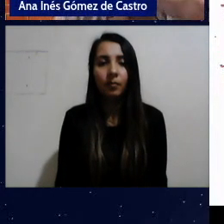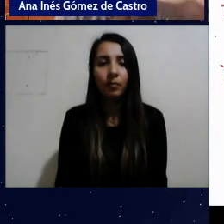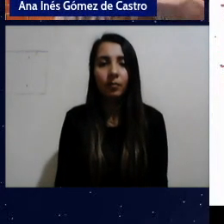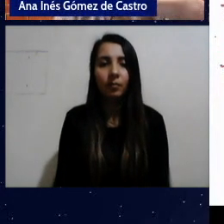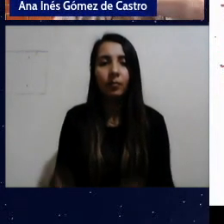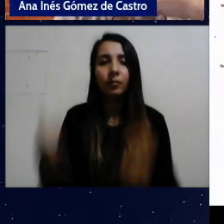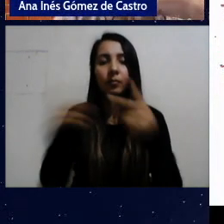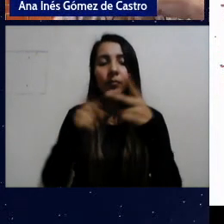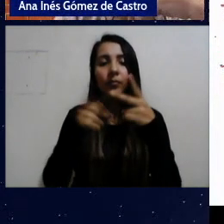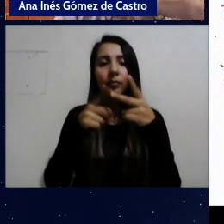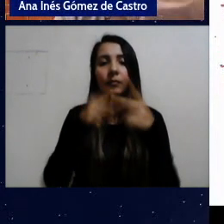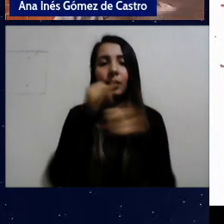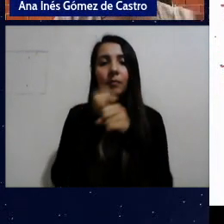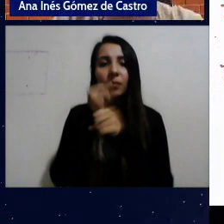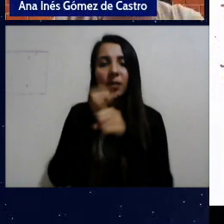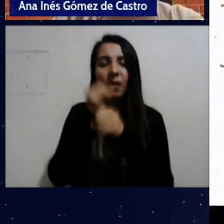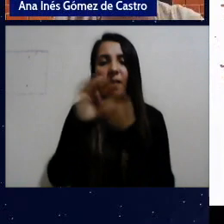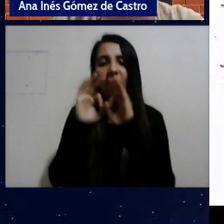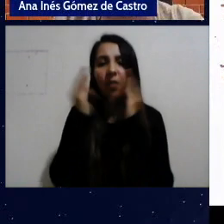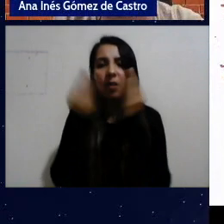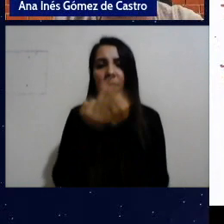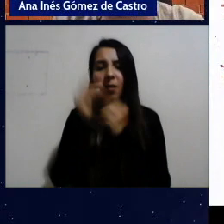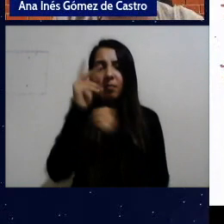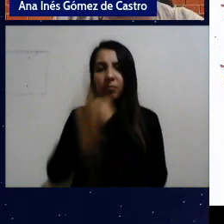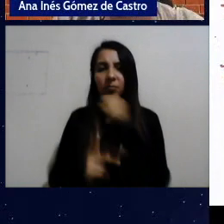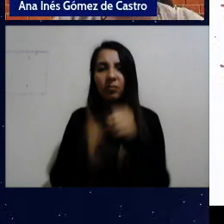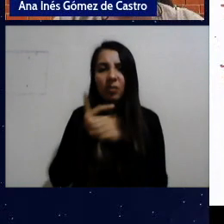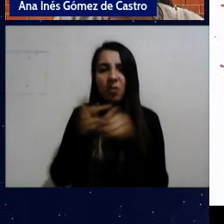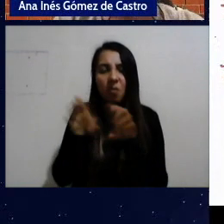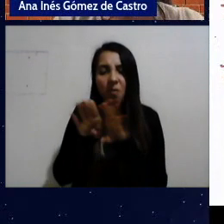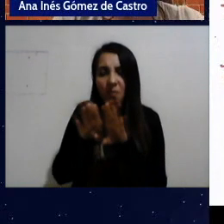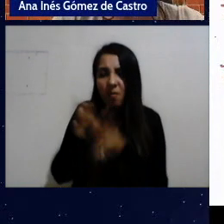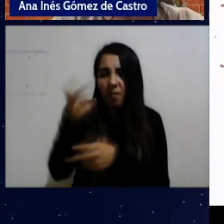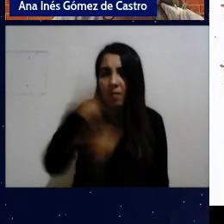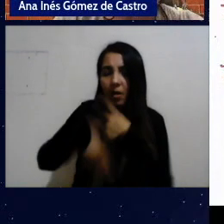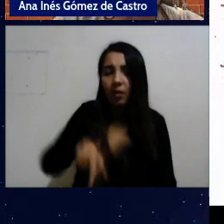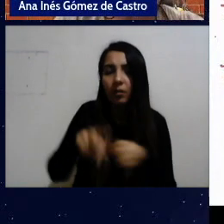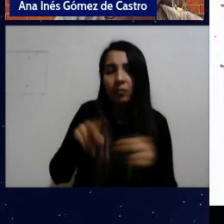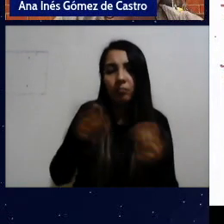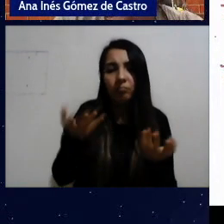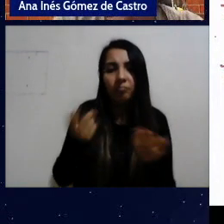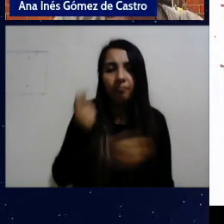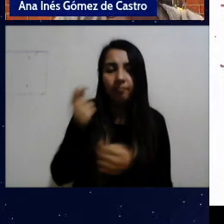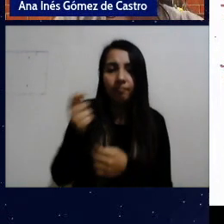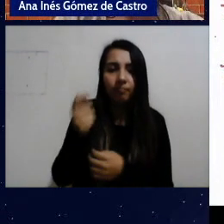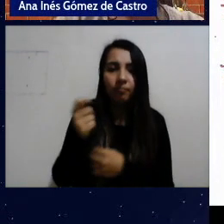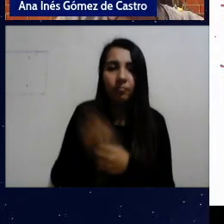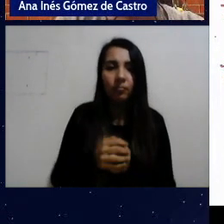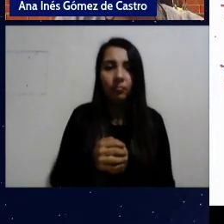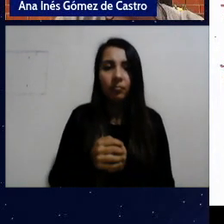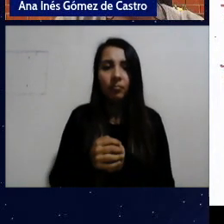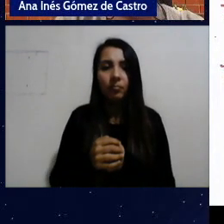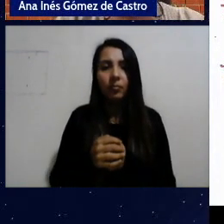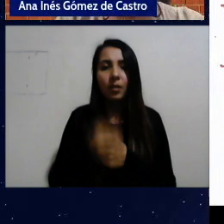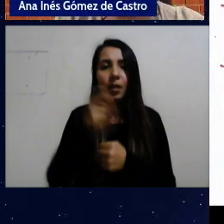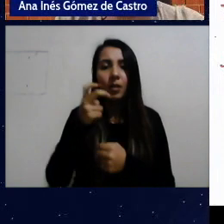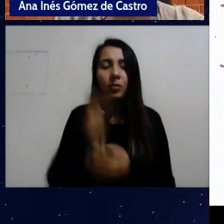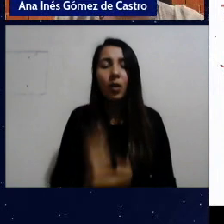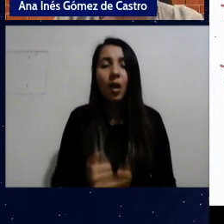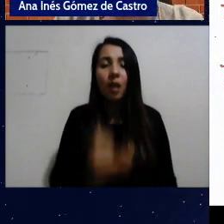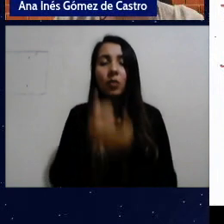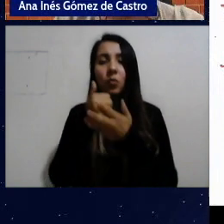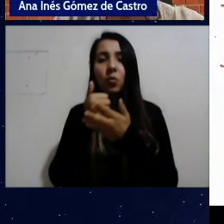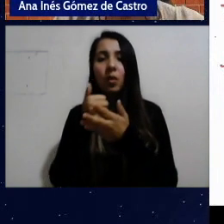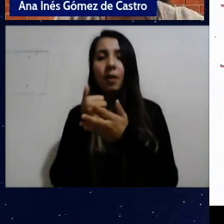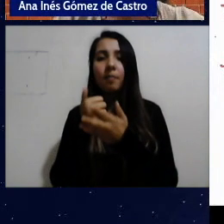La segunda pregunta es investigar cómo se forman los planetas como la Tierra y estudiar la Tierra desde el punto de vista de un exoplaneta. Por